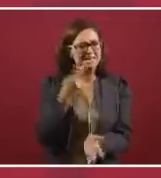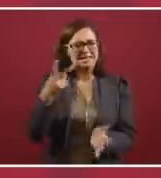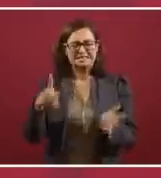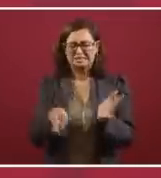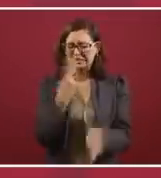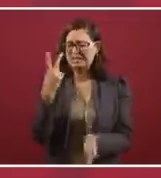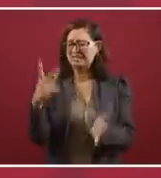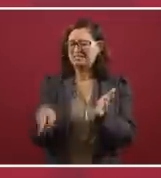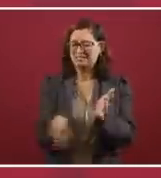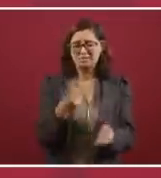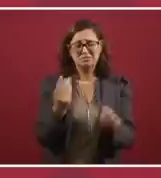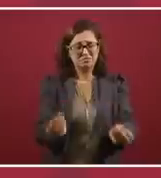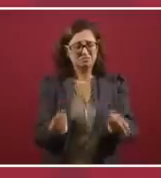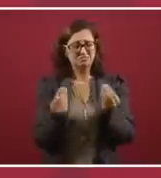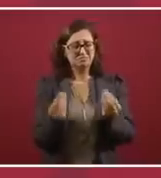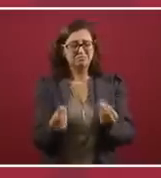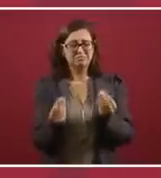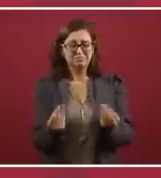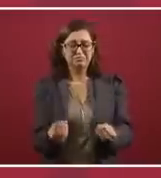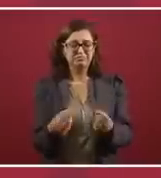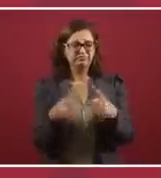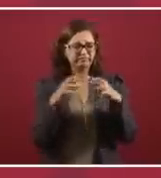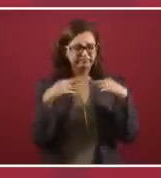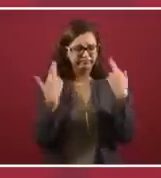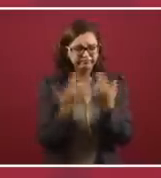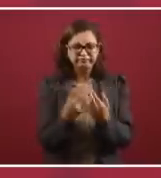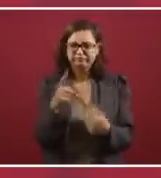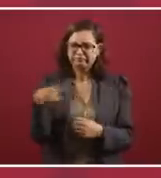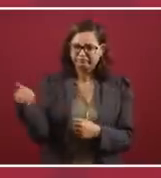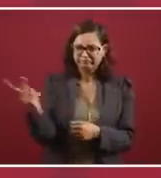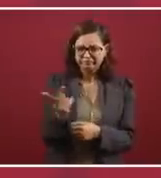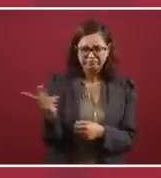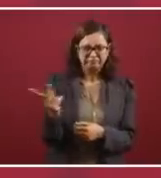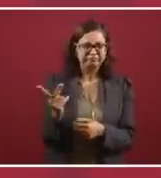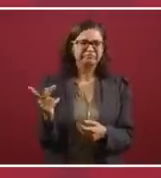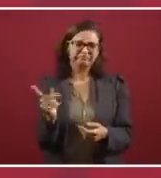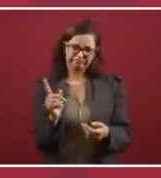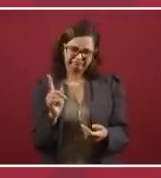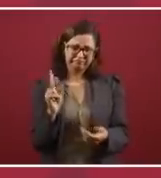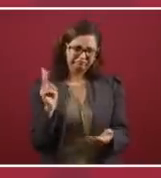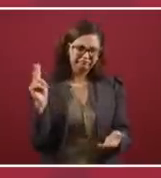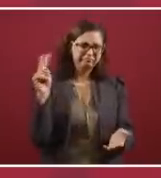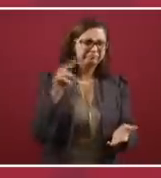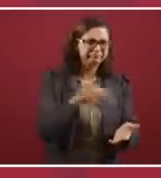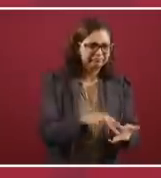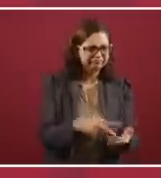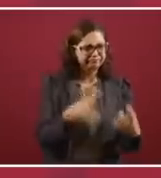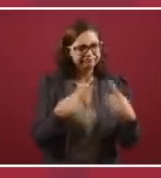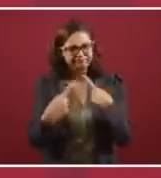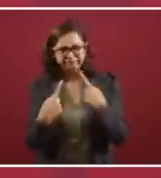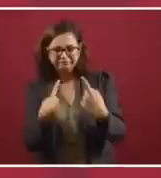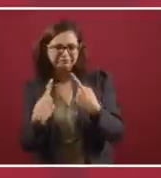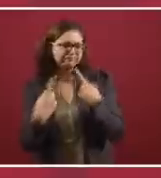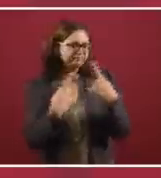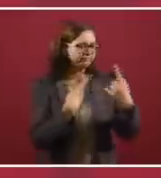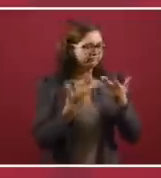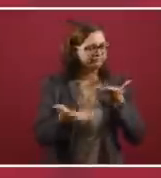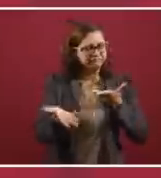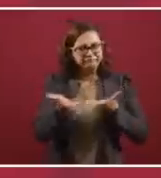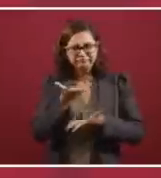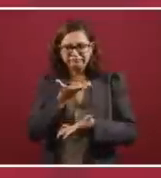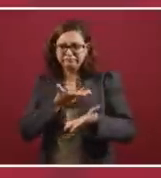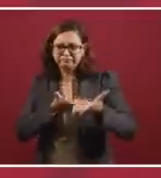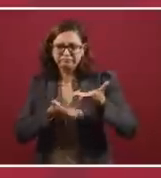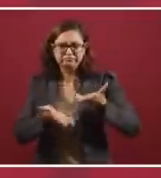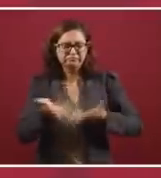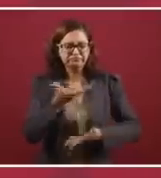que se llevaron a cabo para llegar al acuerdo que se